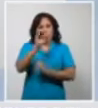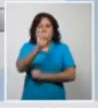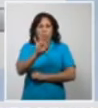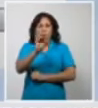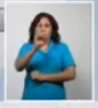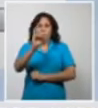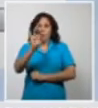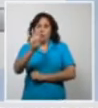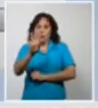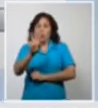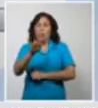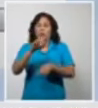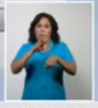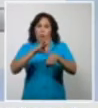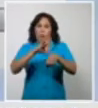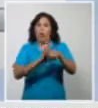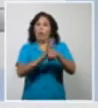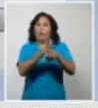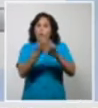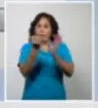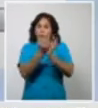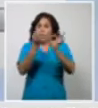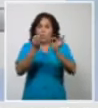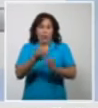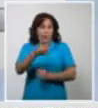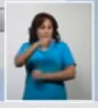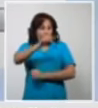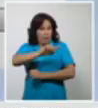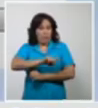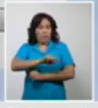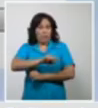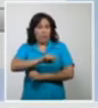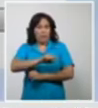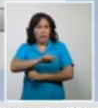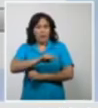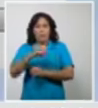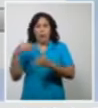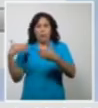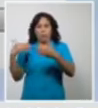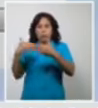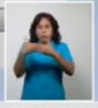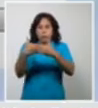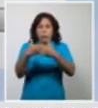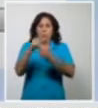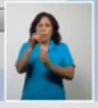45.864 casos que se confirmaron ayer, pues ya se acumula